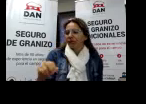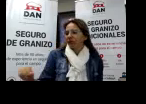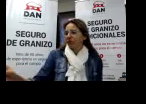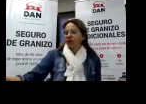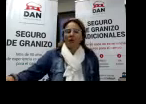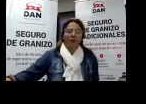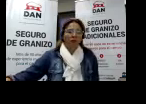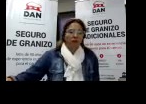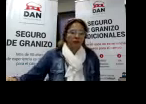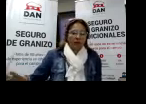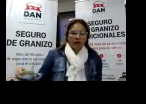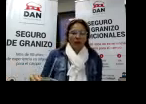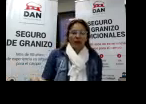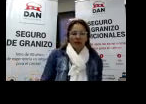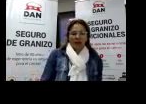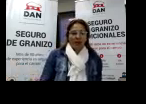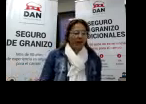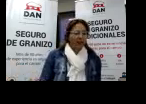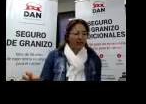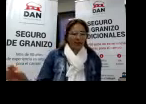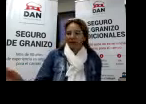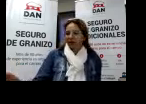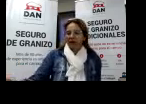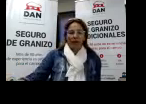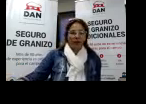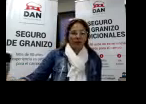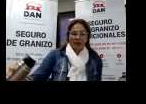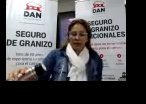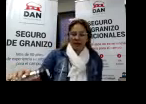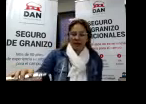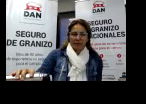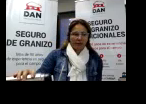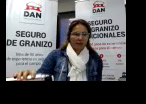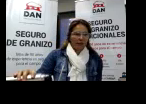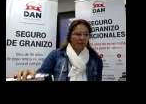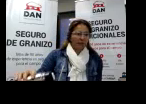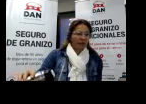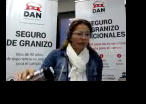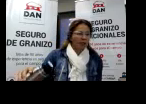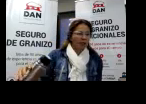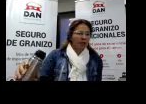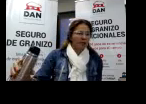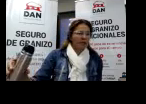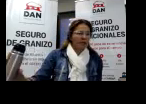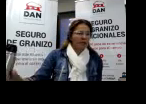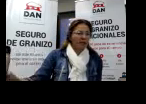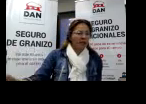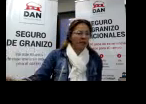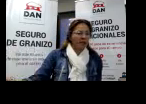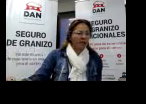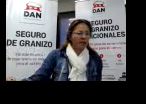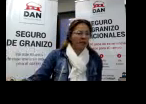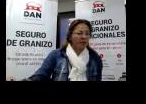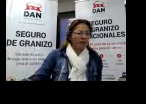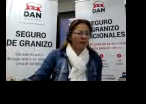bastante complicadas, con lo cual, por eso siempre insisto que no es el único parámetro que hay que mirar. Este es un parámetro que nos da